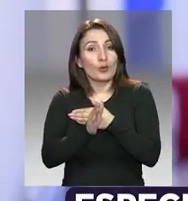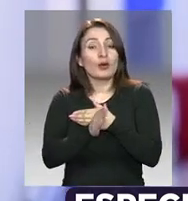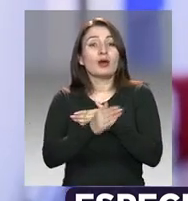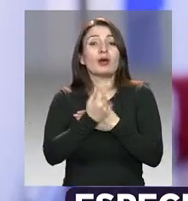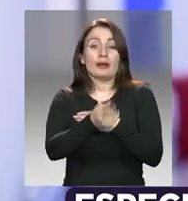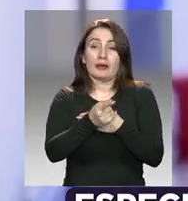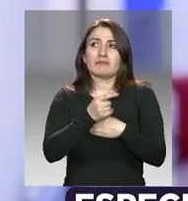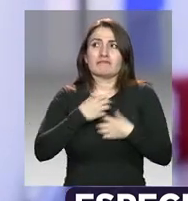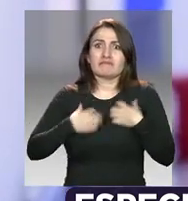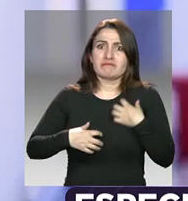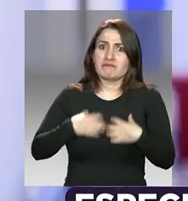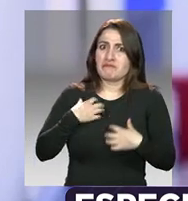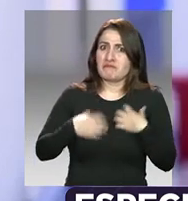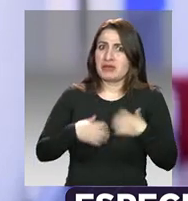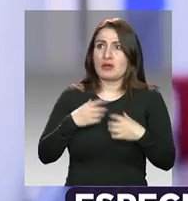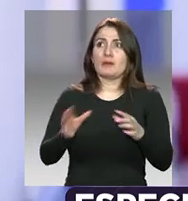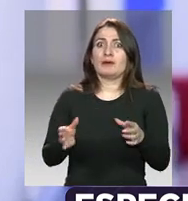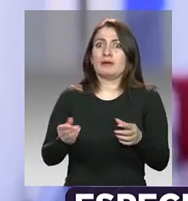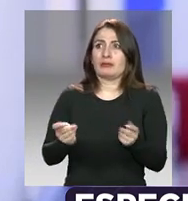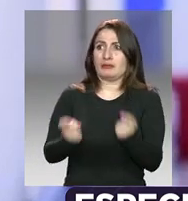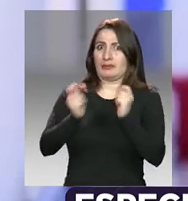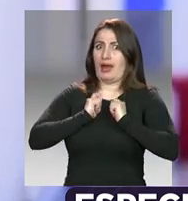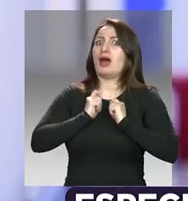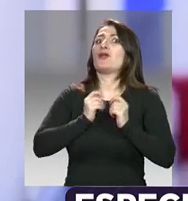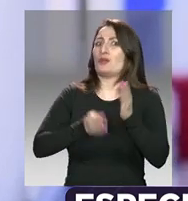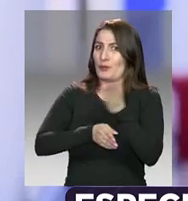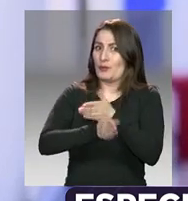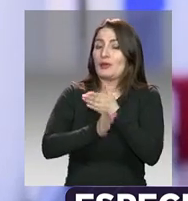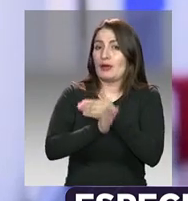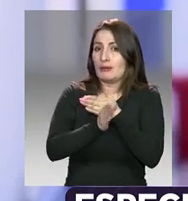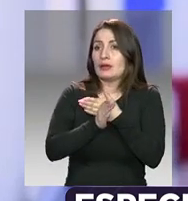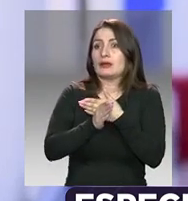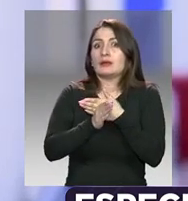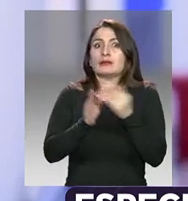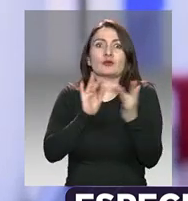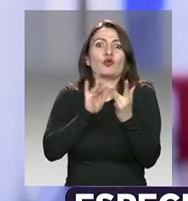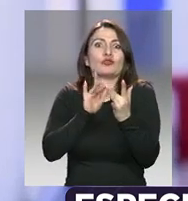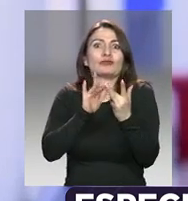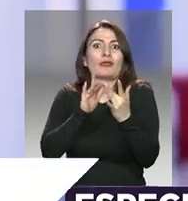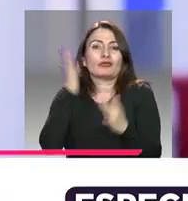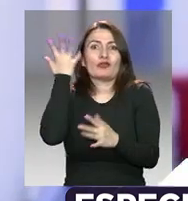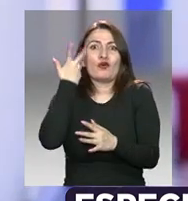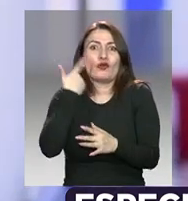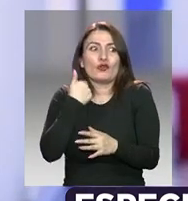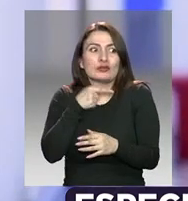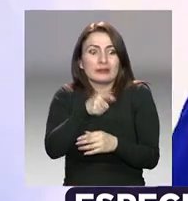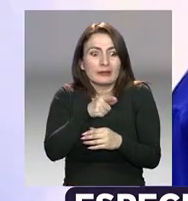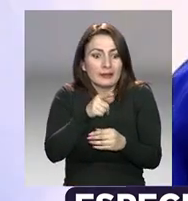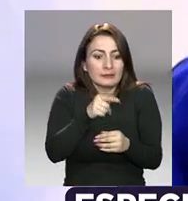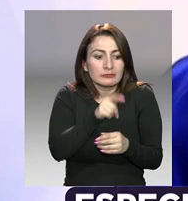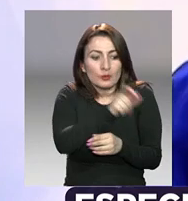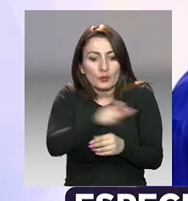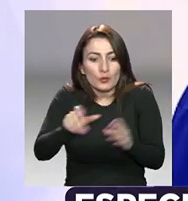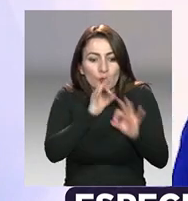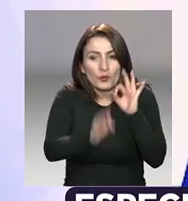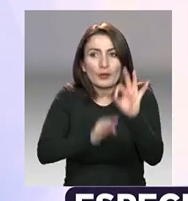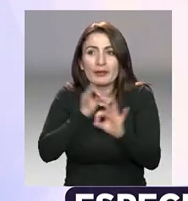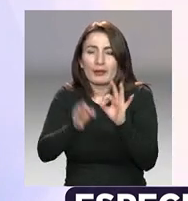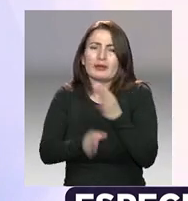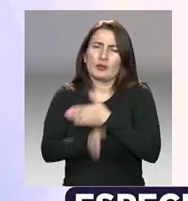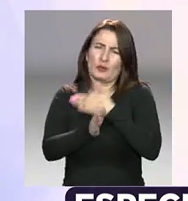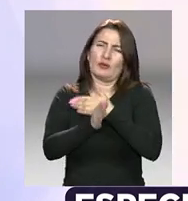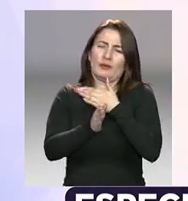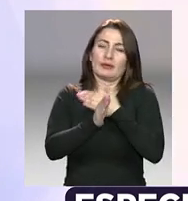sigue el miedo al contagio. Ya que estamos en contacto continuo con los pacientes. El miedo todavía sigue.